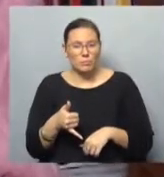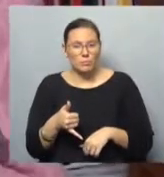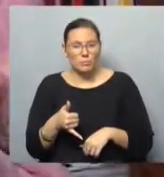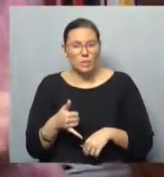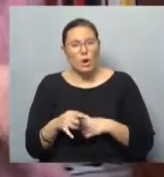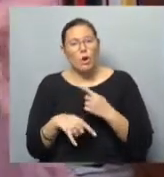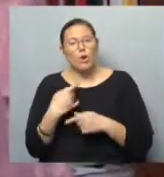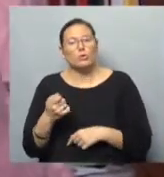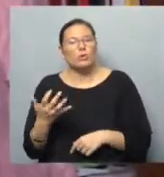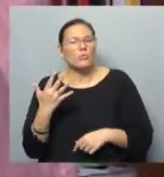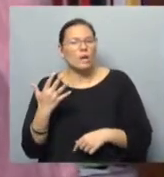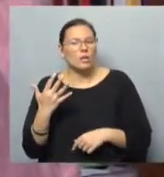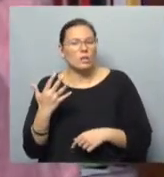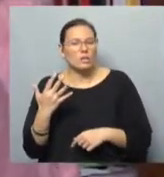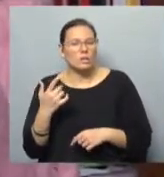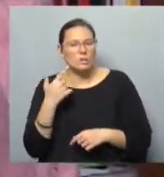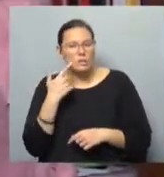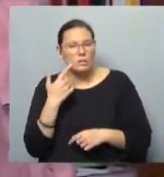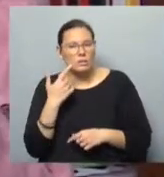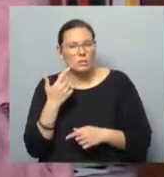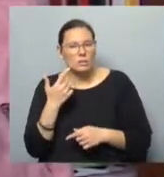hay otros valores que se ponen